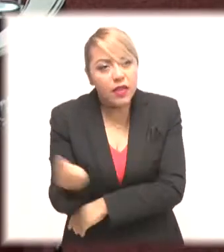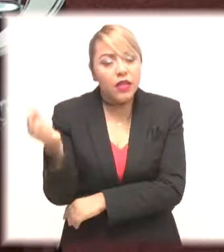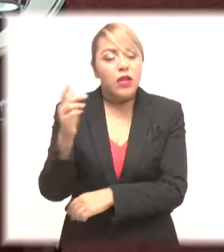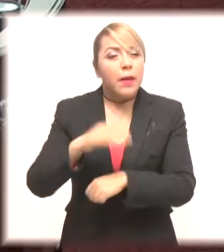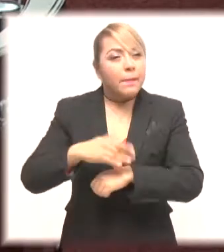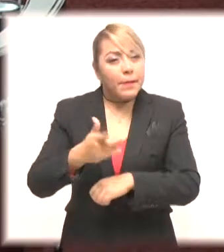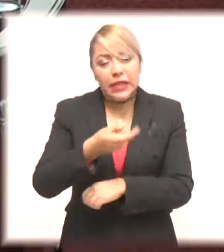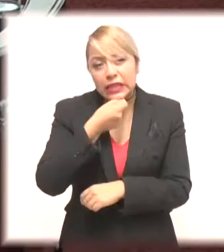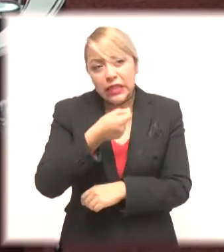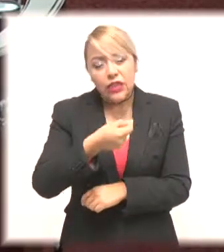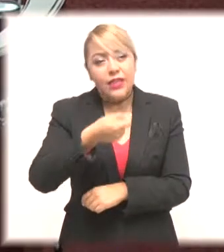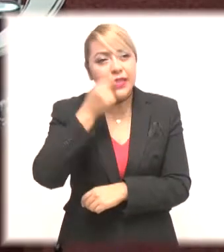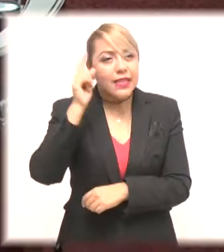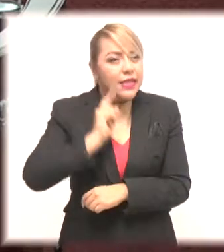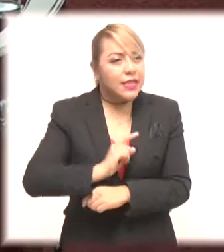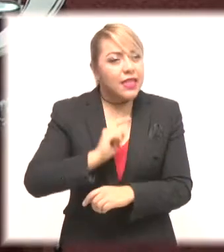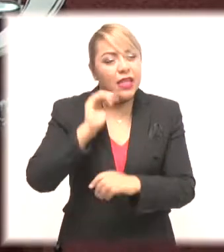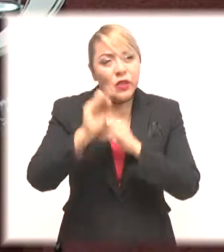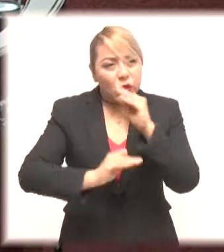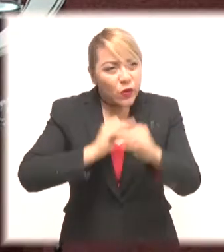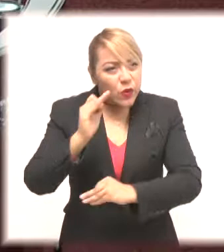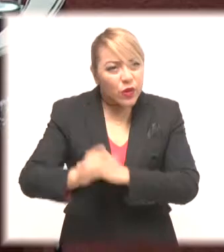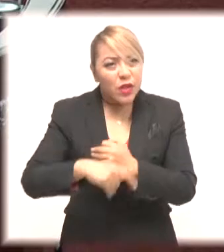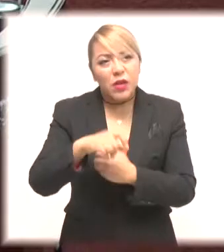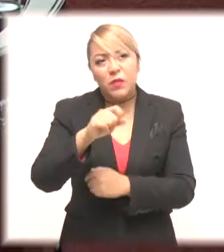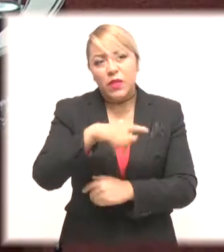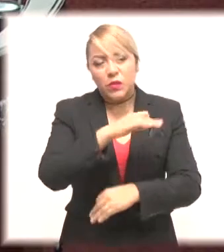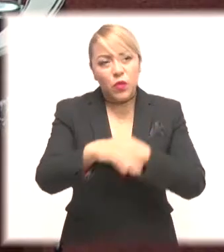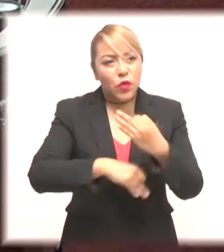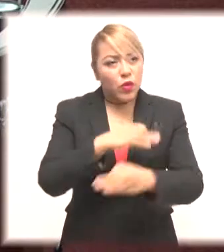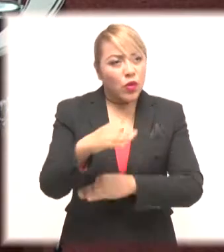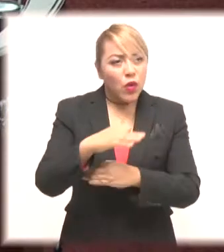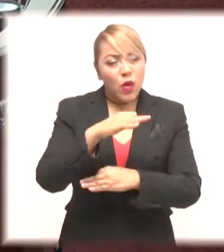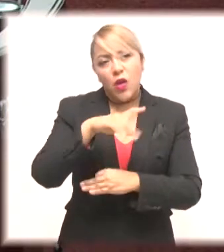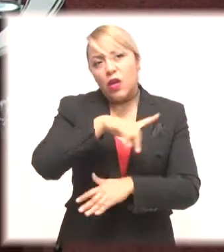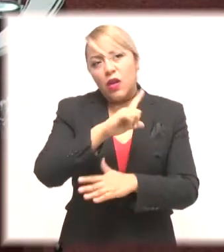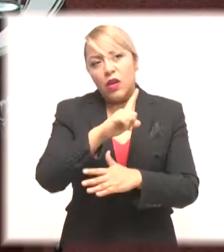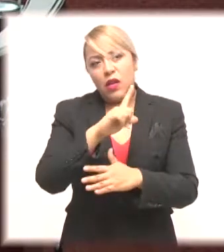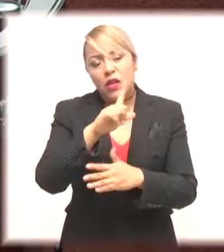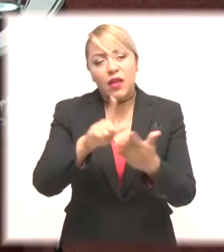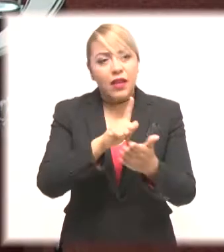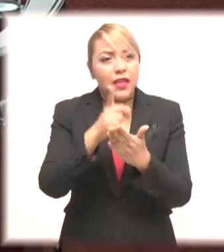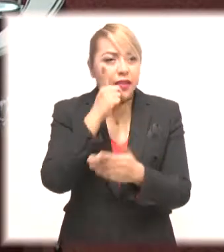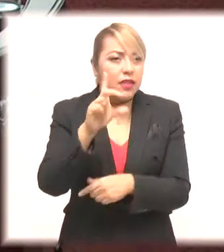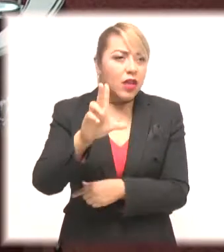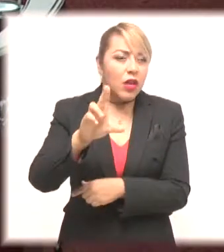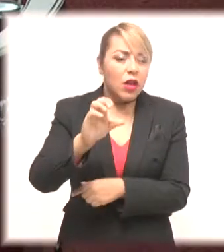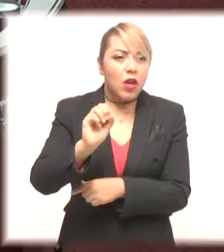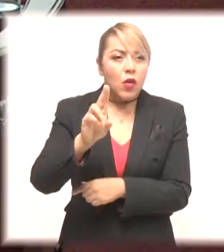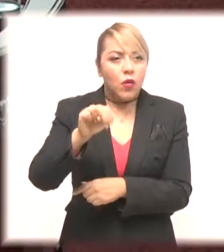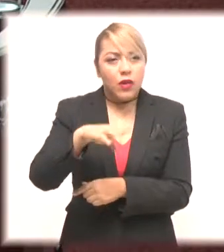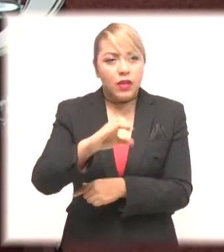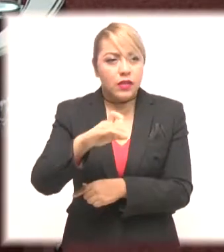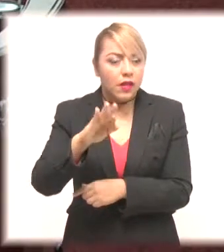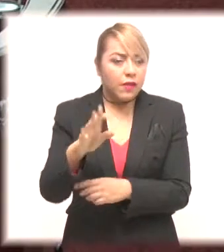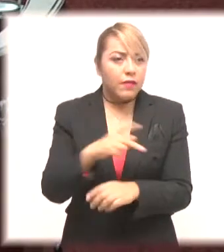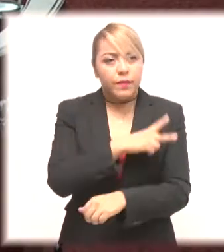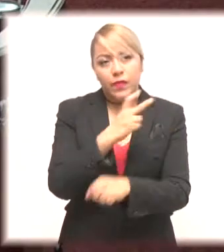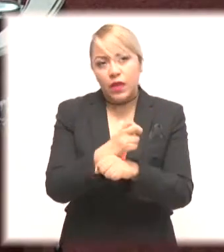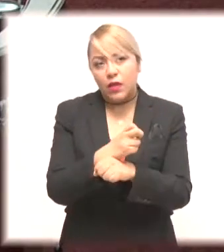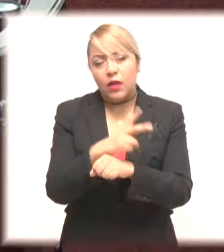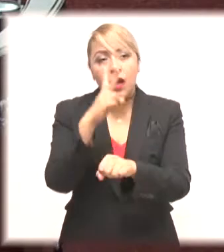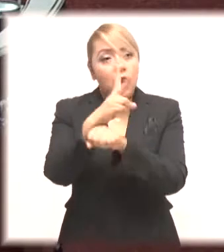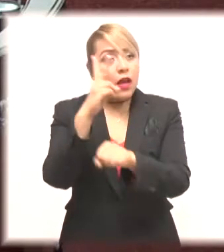niñas y niños migrantes, con base en el programa para la acción que propone la UNICEF. Segundo, se exhorta a